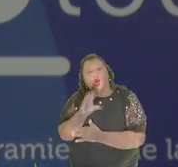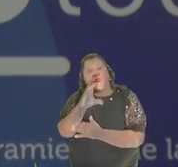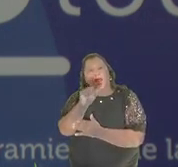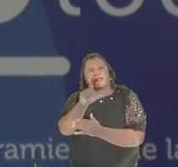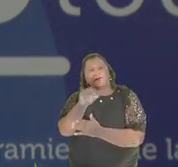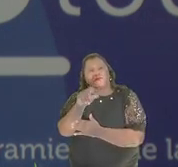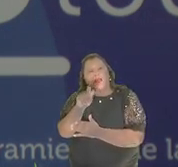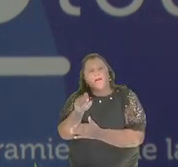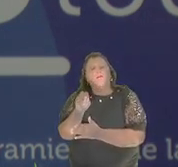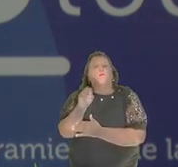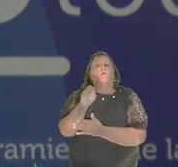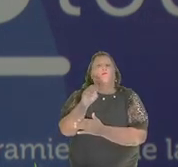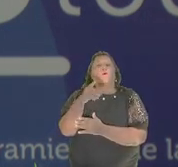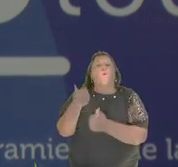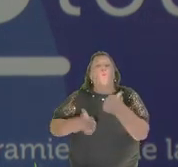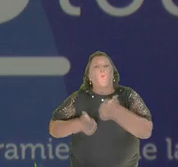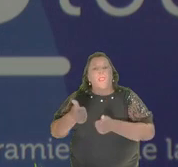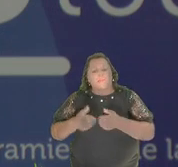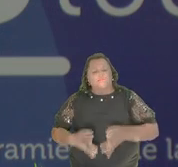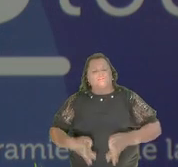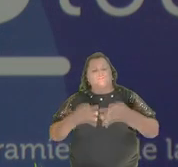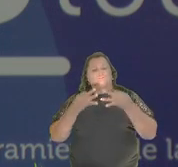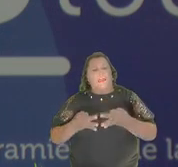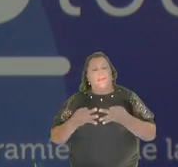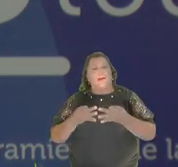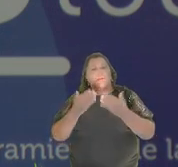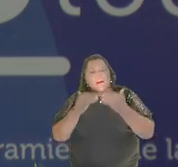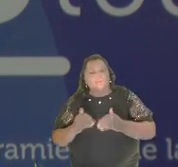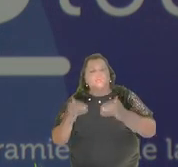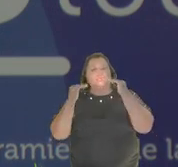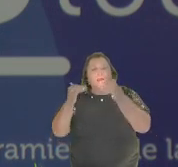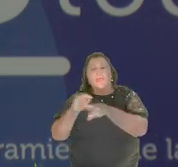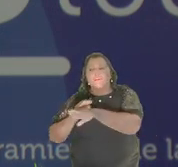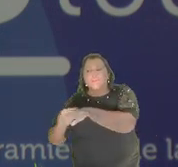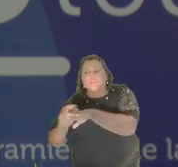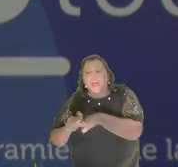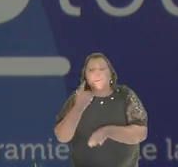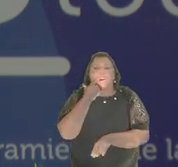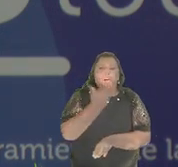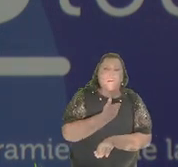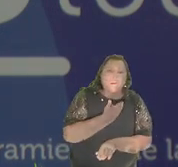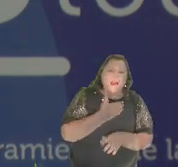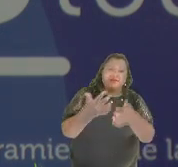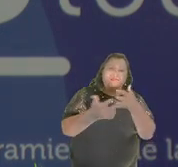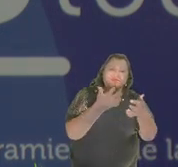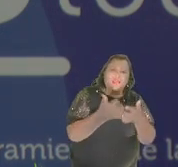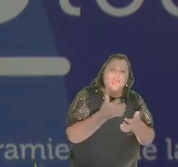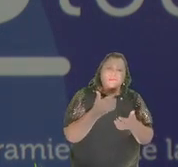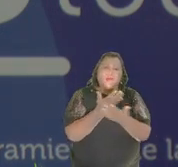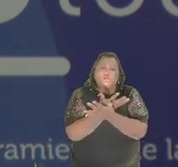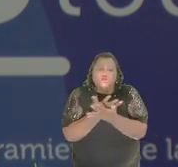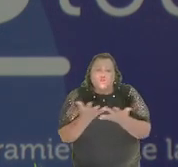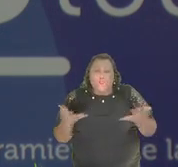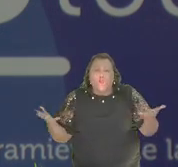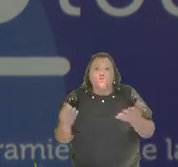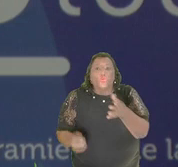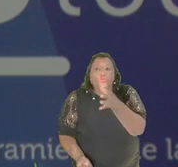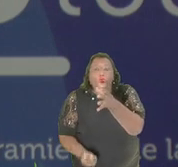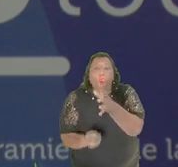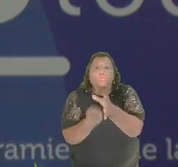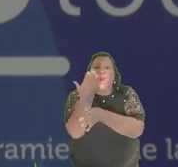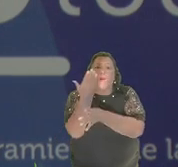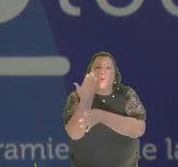alta calidad y adicionalmente cómo invitar a los pares, a los sistemas, al sector a introducir la innovación como